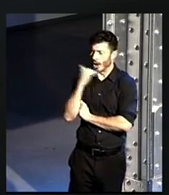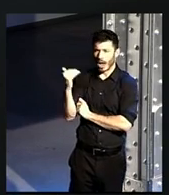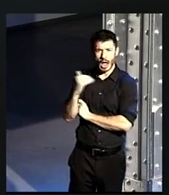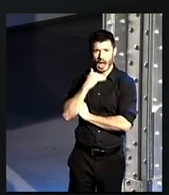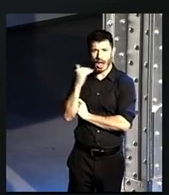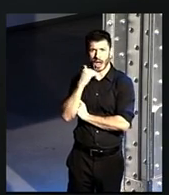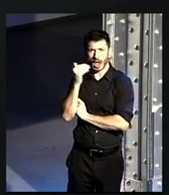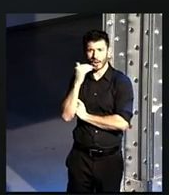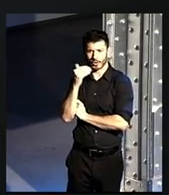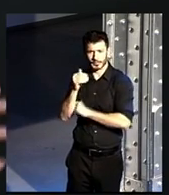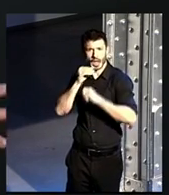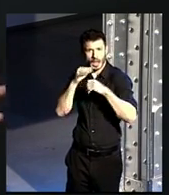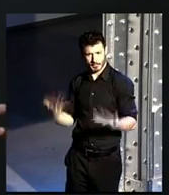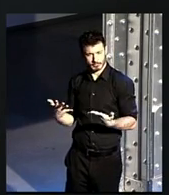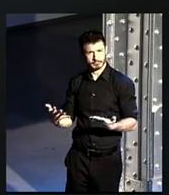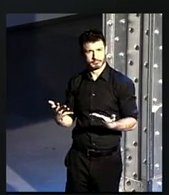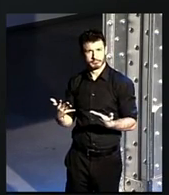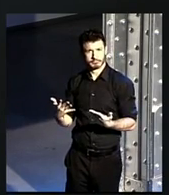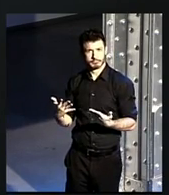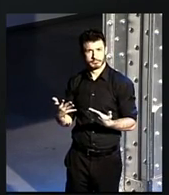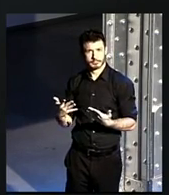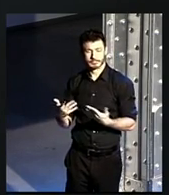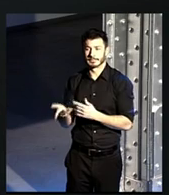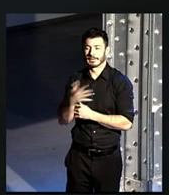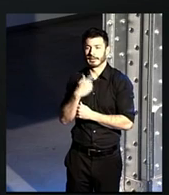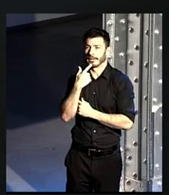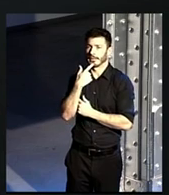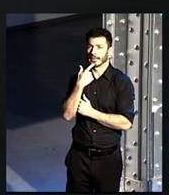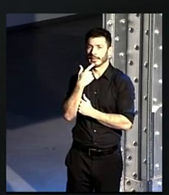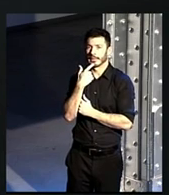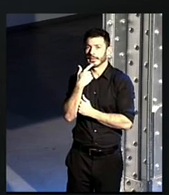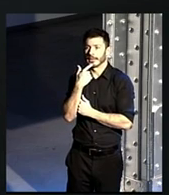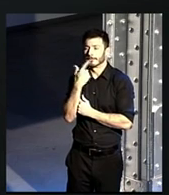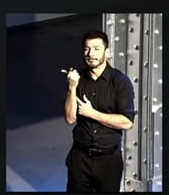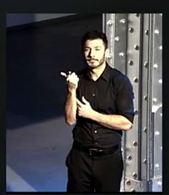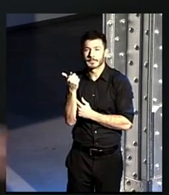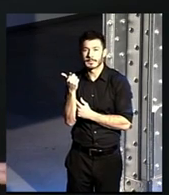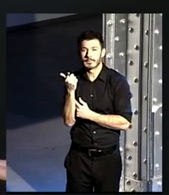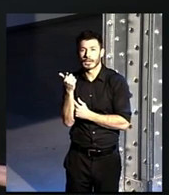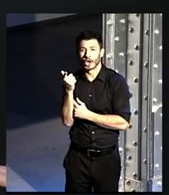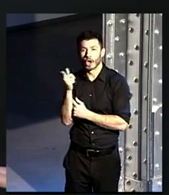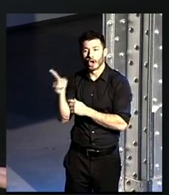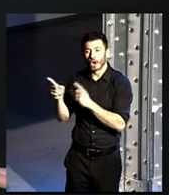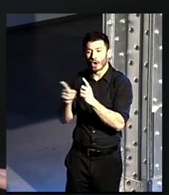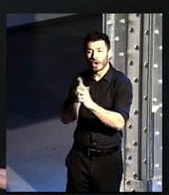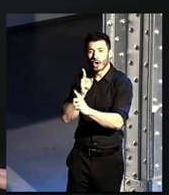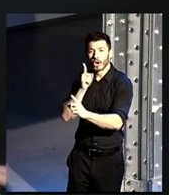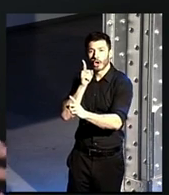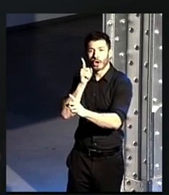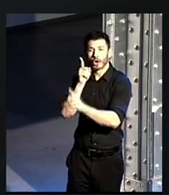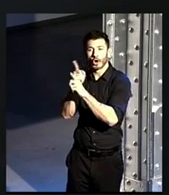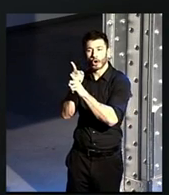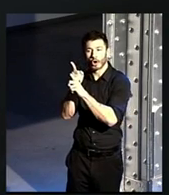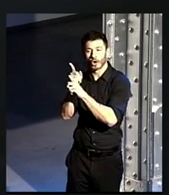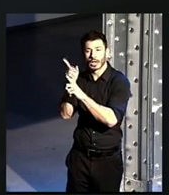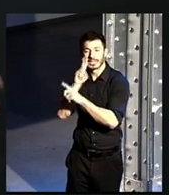pase en el presente y todo. Por eso, digamos que no es solamente contra el París en el siglo XX, yo